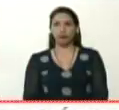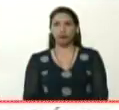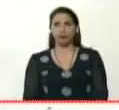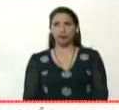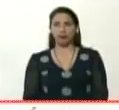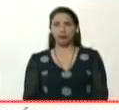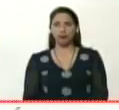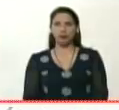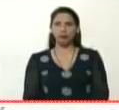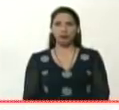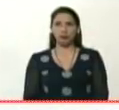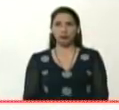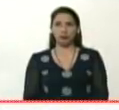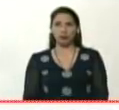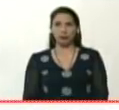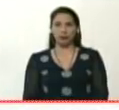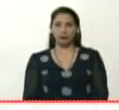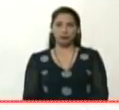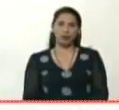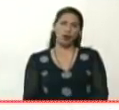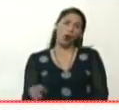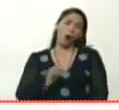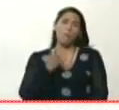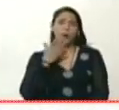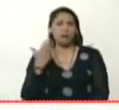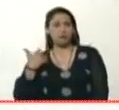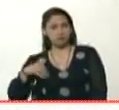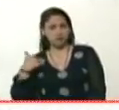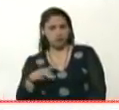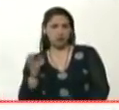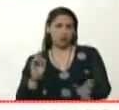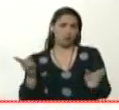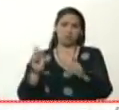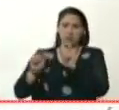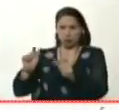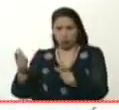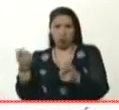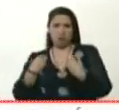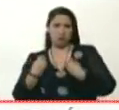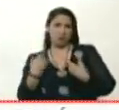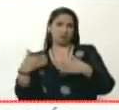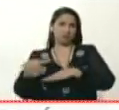casualidad. No en Argentina, que la gente vive en las calles.